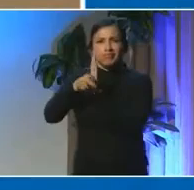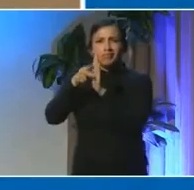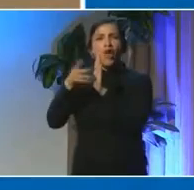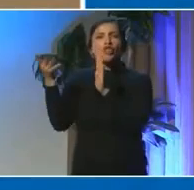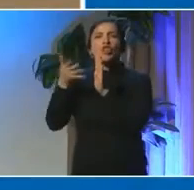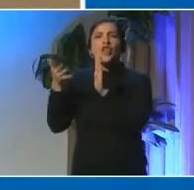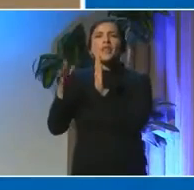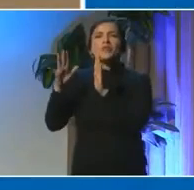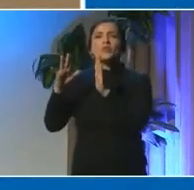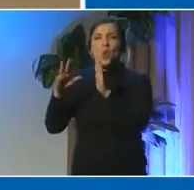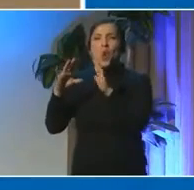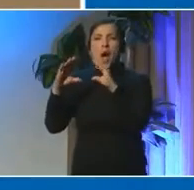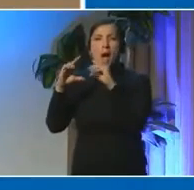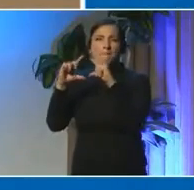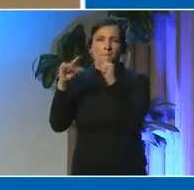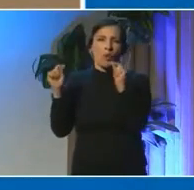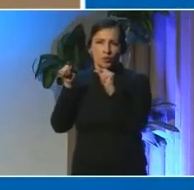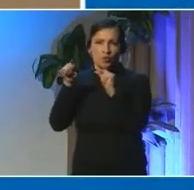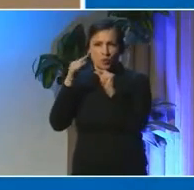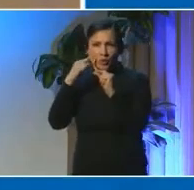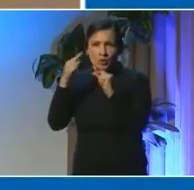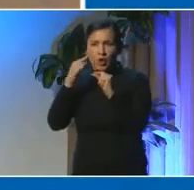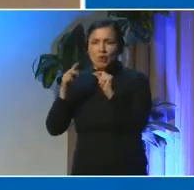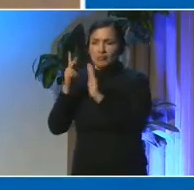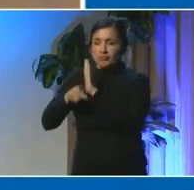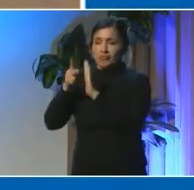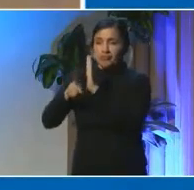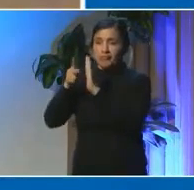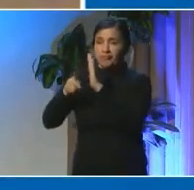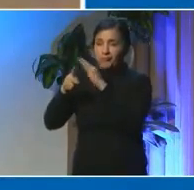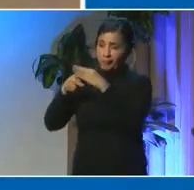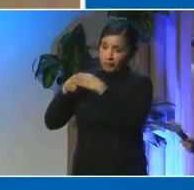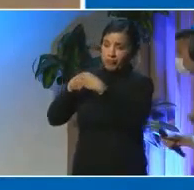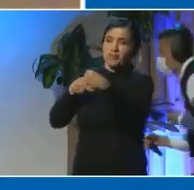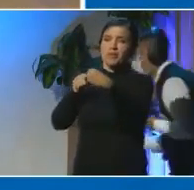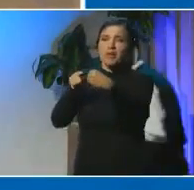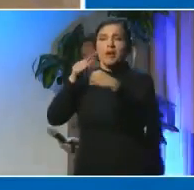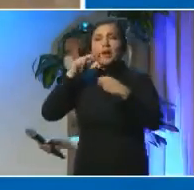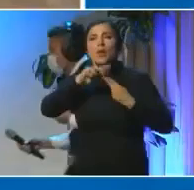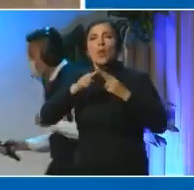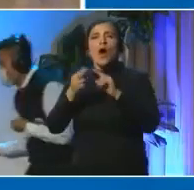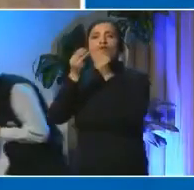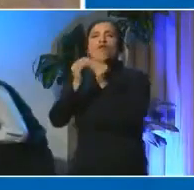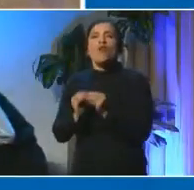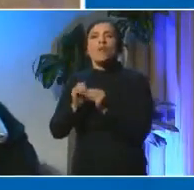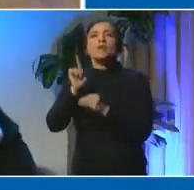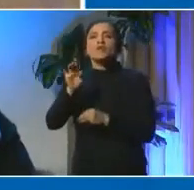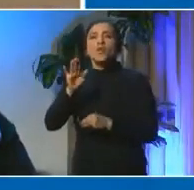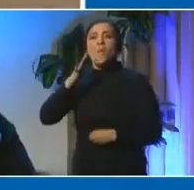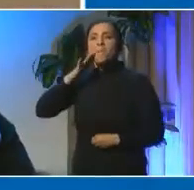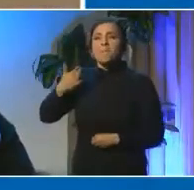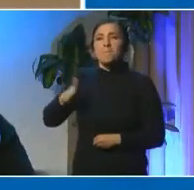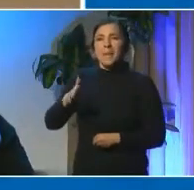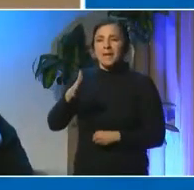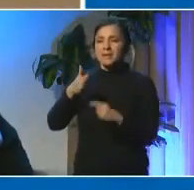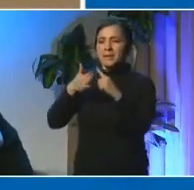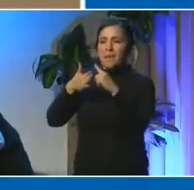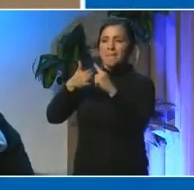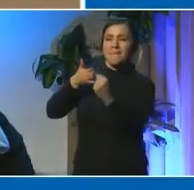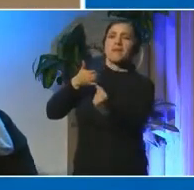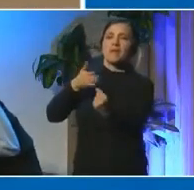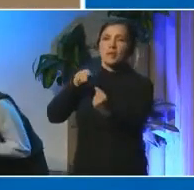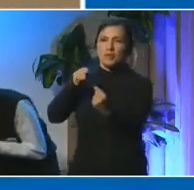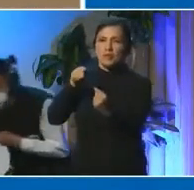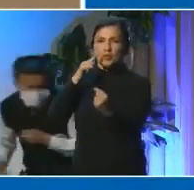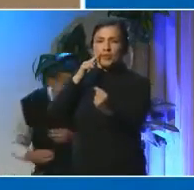Japón cómo lograron diseñarlo inspirado en el martín pescador en la forma del pico del martín pescador que es esta ave que